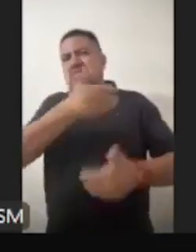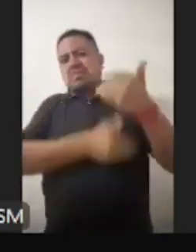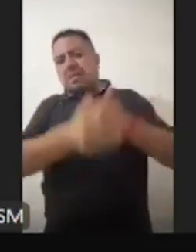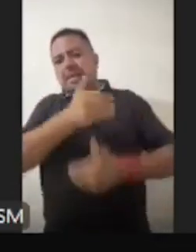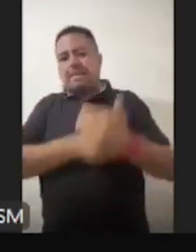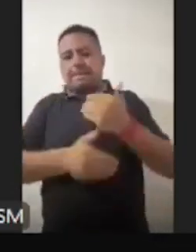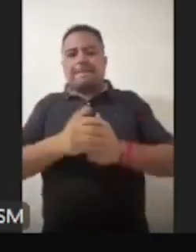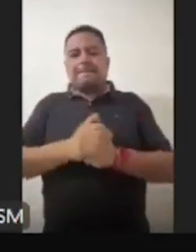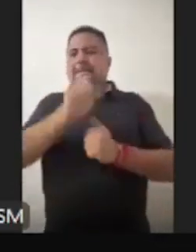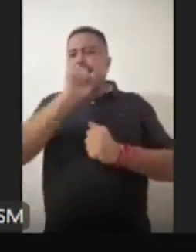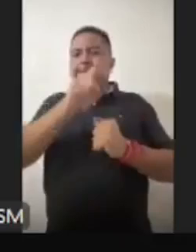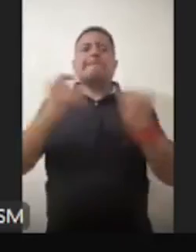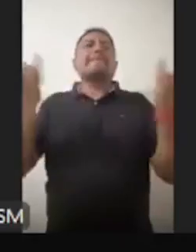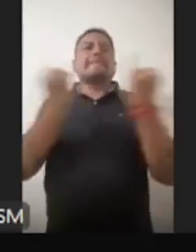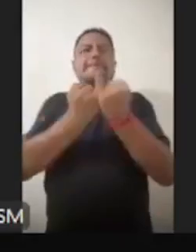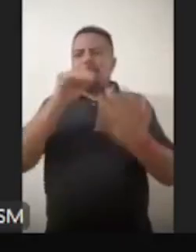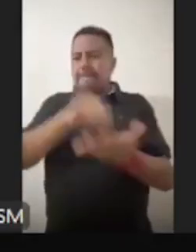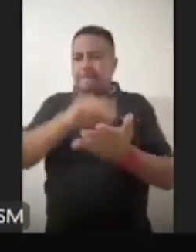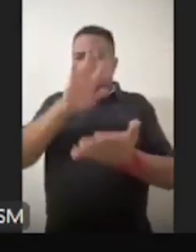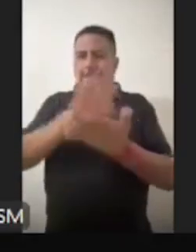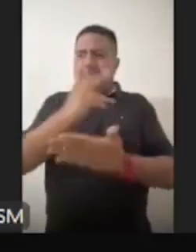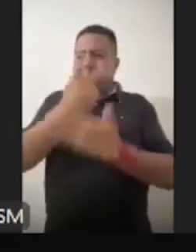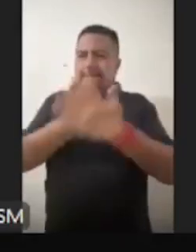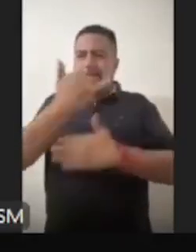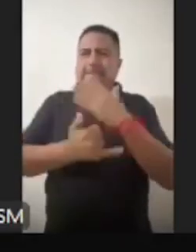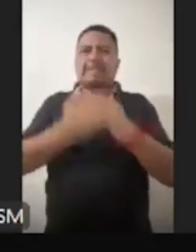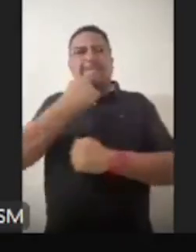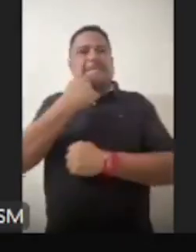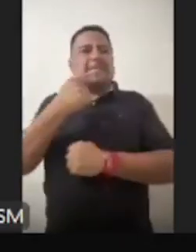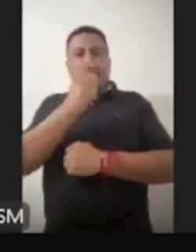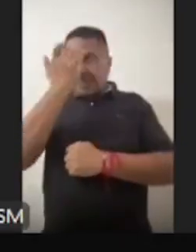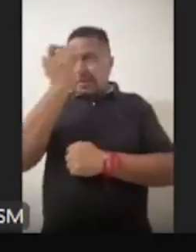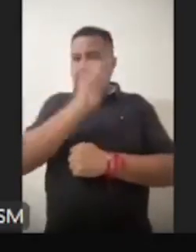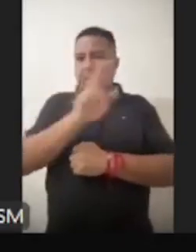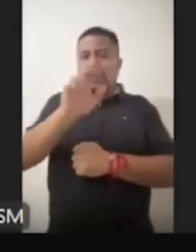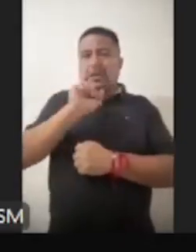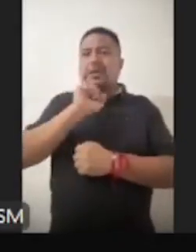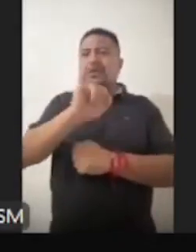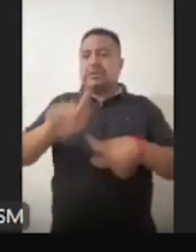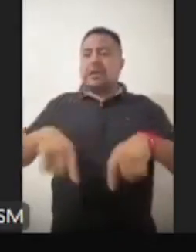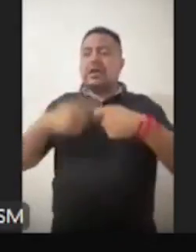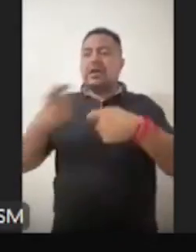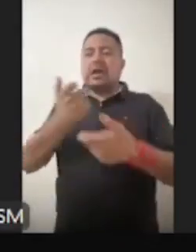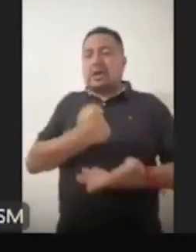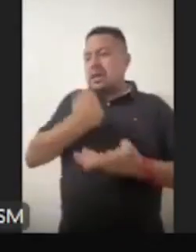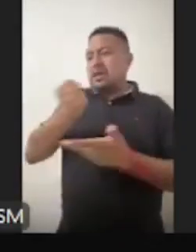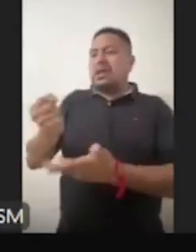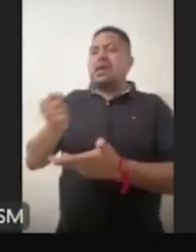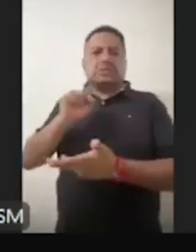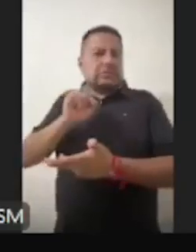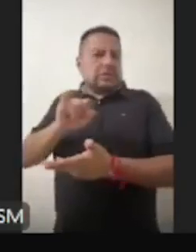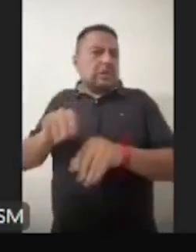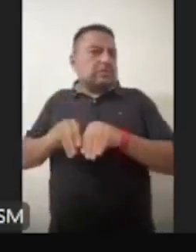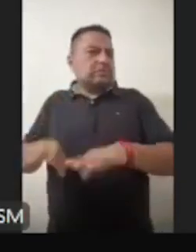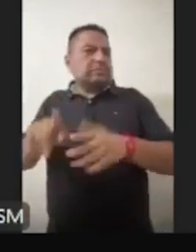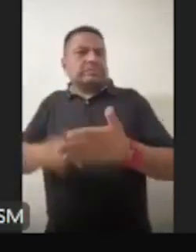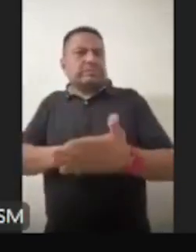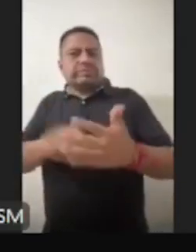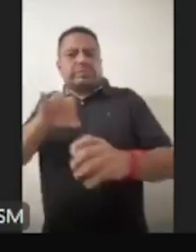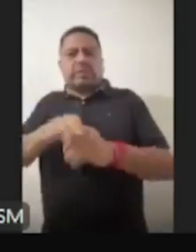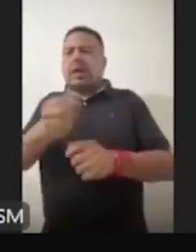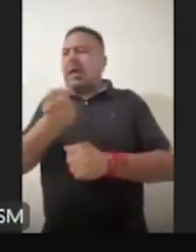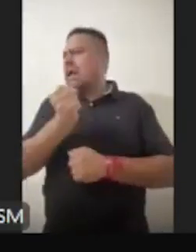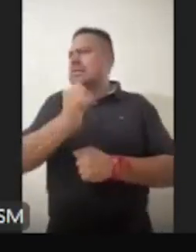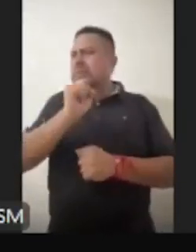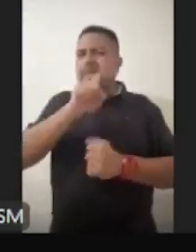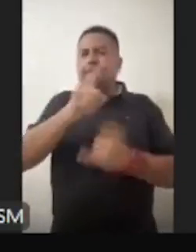De igual forma, se establece en el proyecto que la propia denunciante reconoce que sí se le entregaron prerrogativas y propaganda electoral, así que por